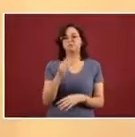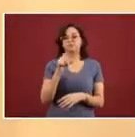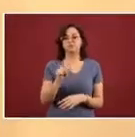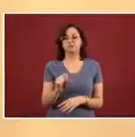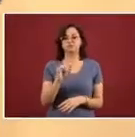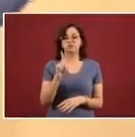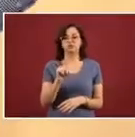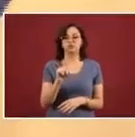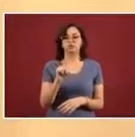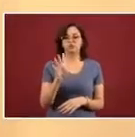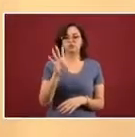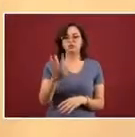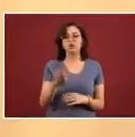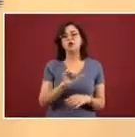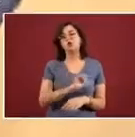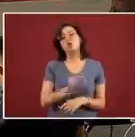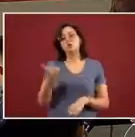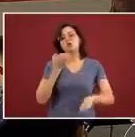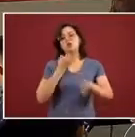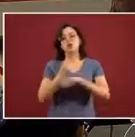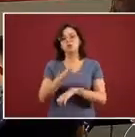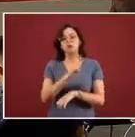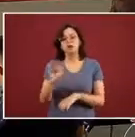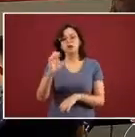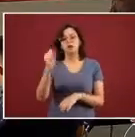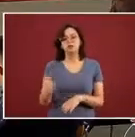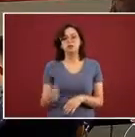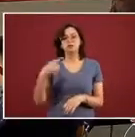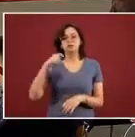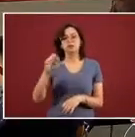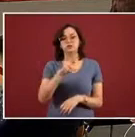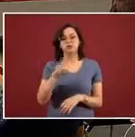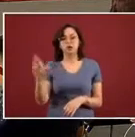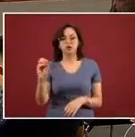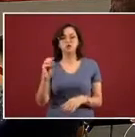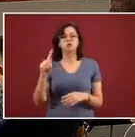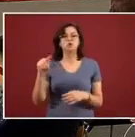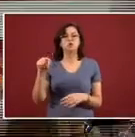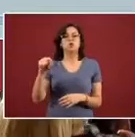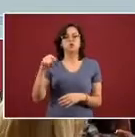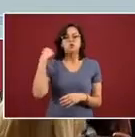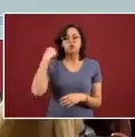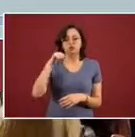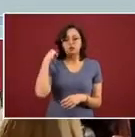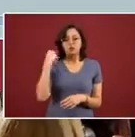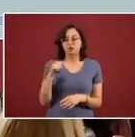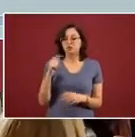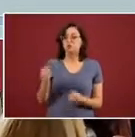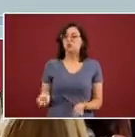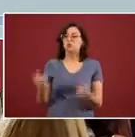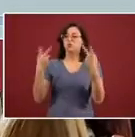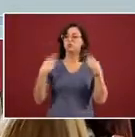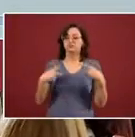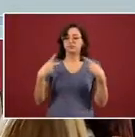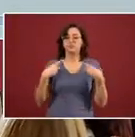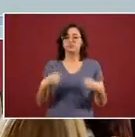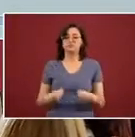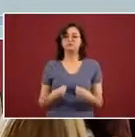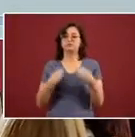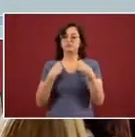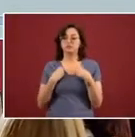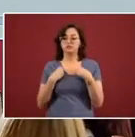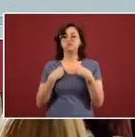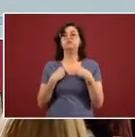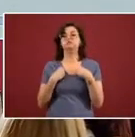6.75, pero hay otros estados como Baja California Sur, Quintana Roo, Tabasco, que por tasa de incidencia acumulada pasa también a los